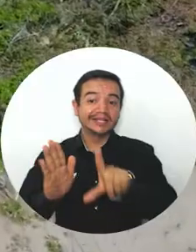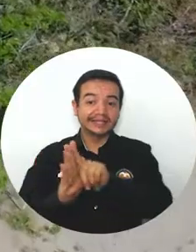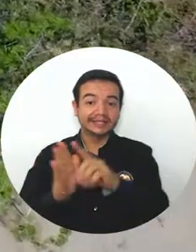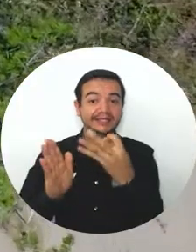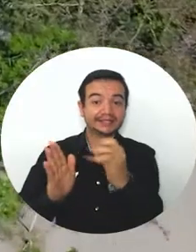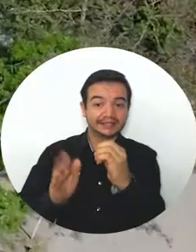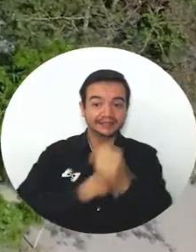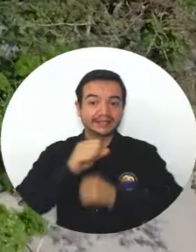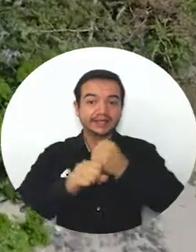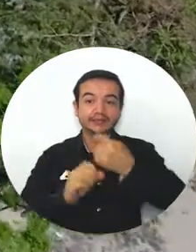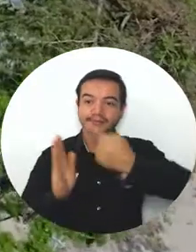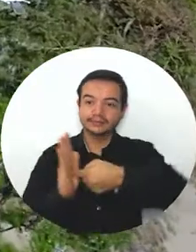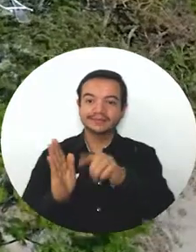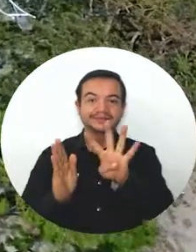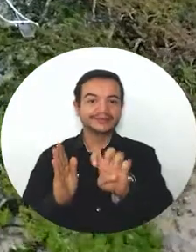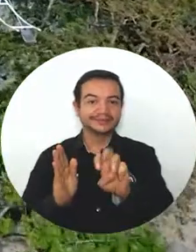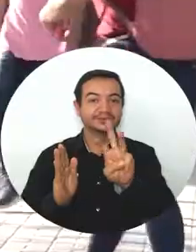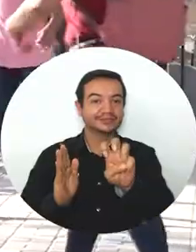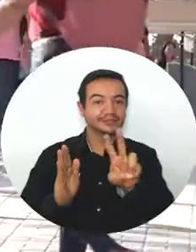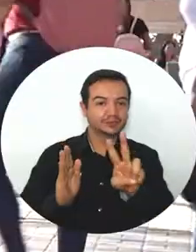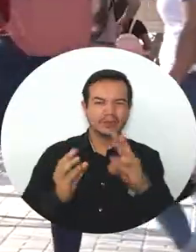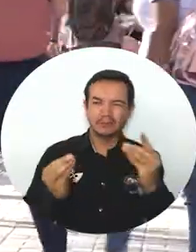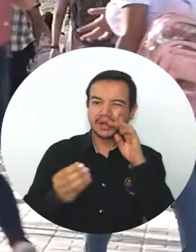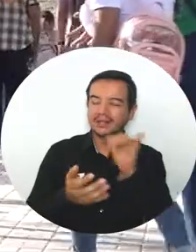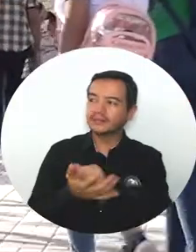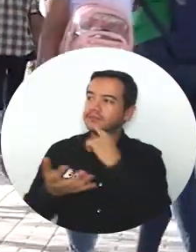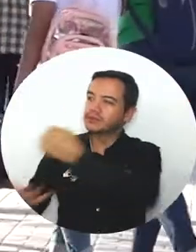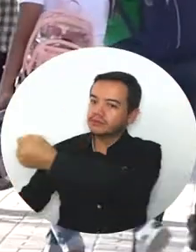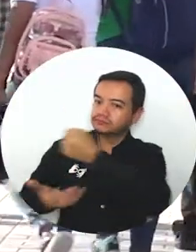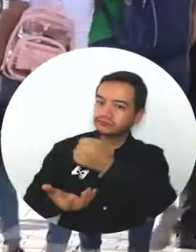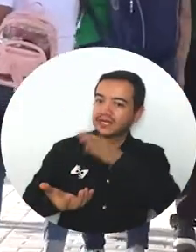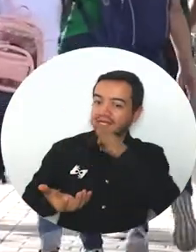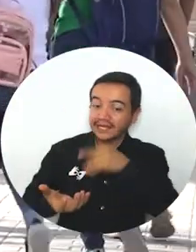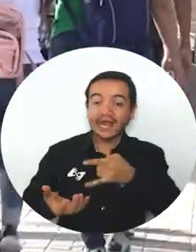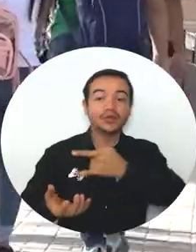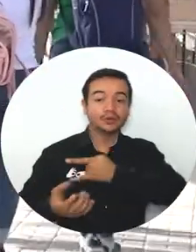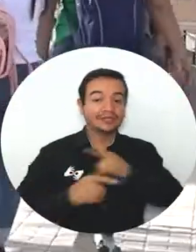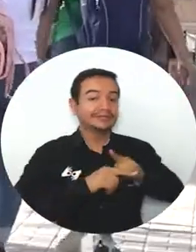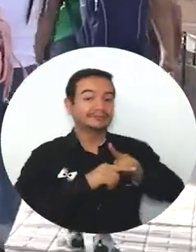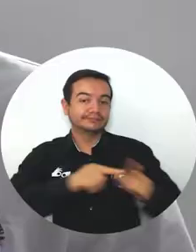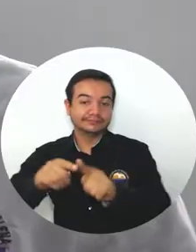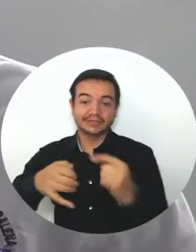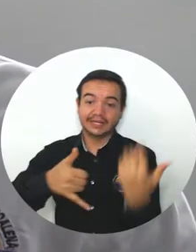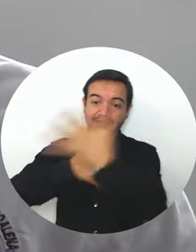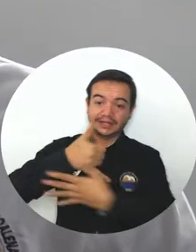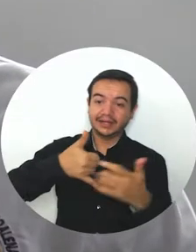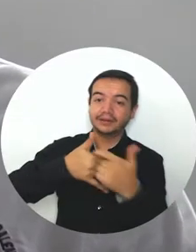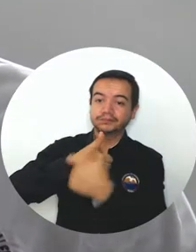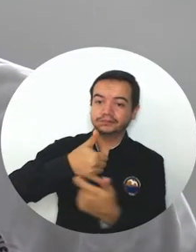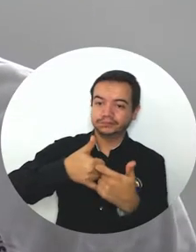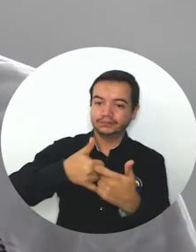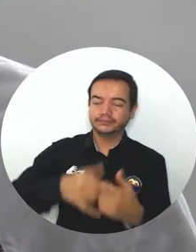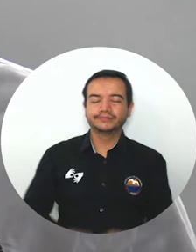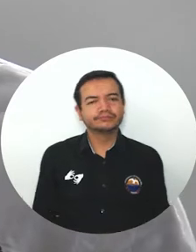1982, con la que se busca lograr una sostenibilidad financiera de las universidades públicas de Colombia. Básicamente lo que